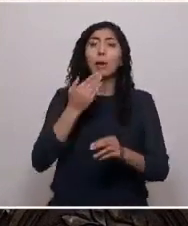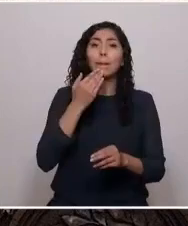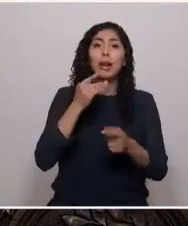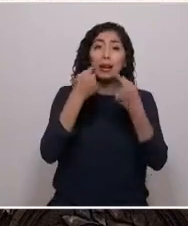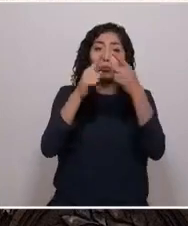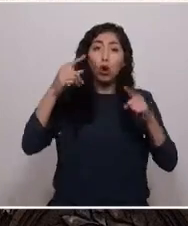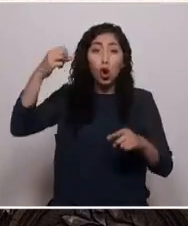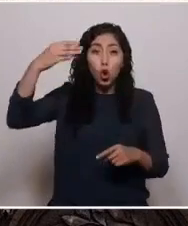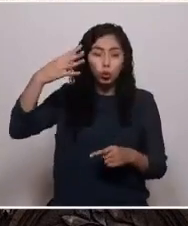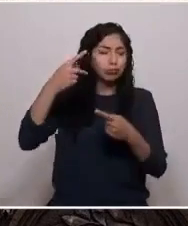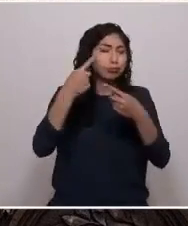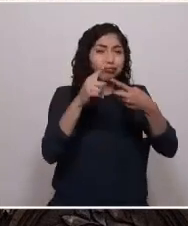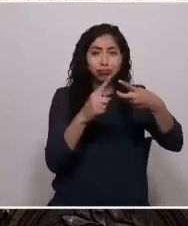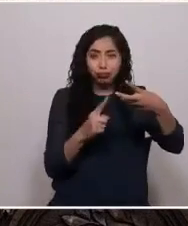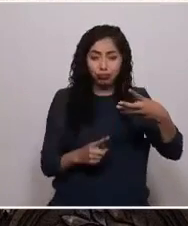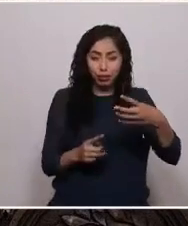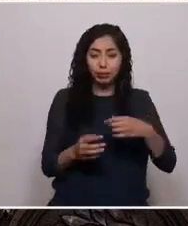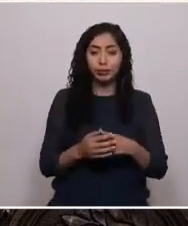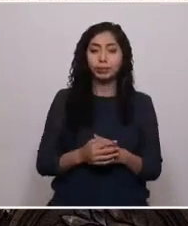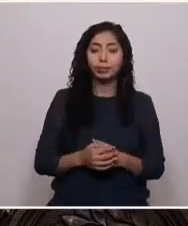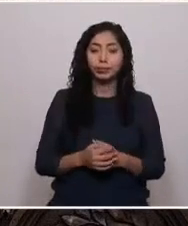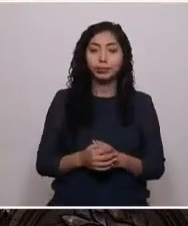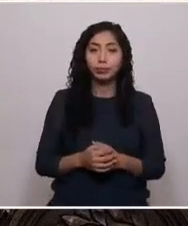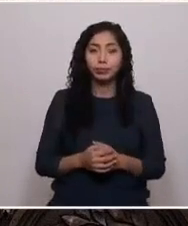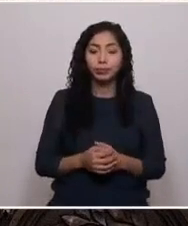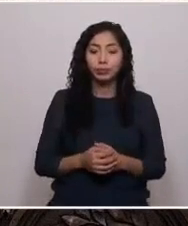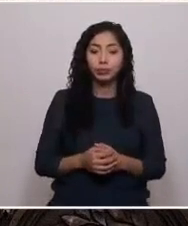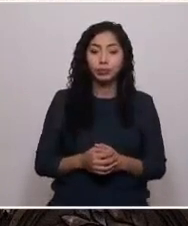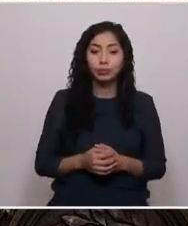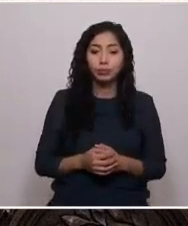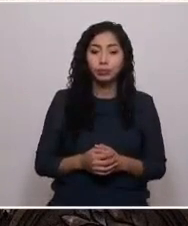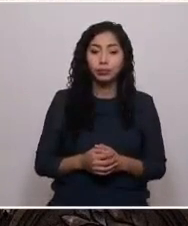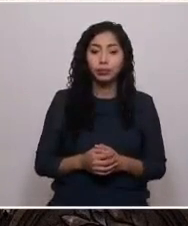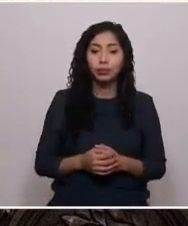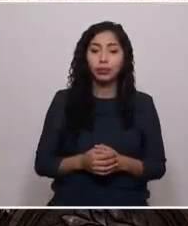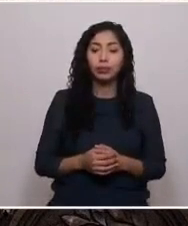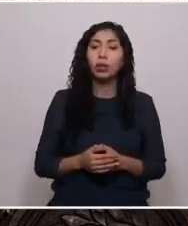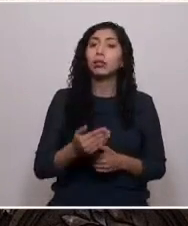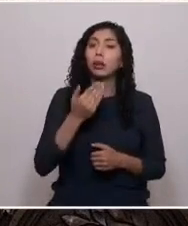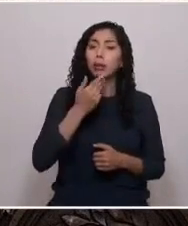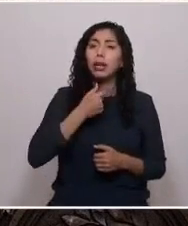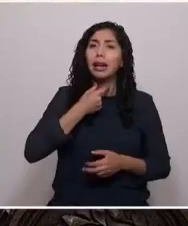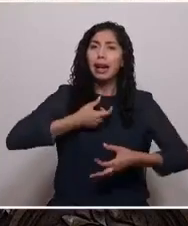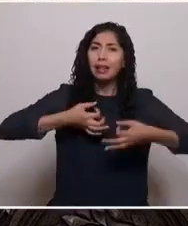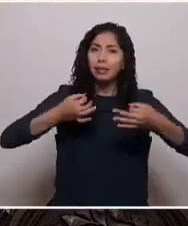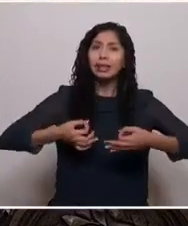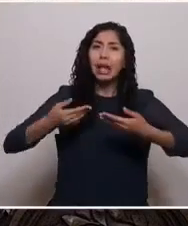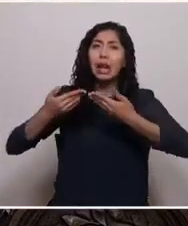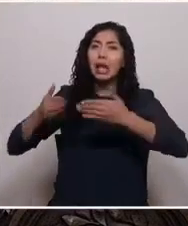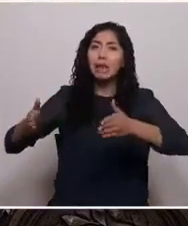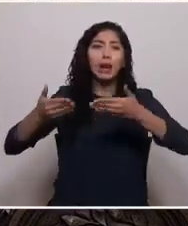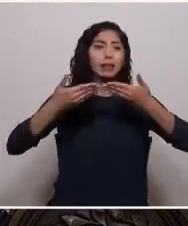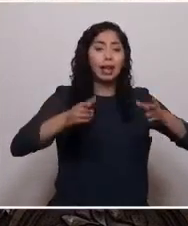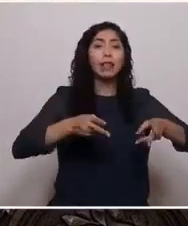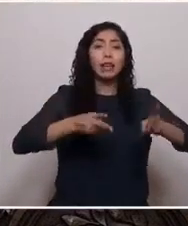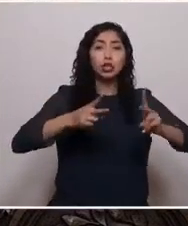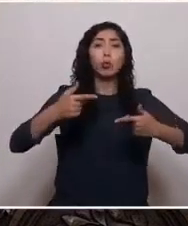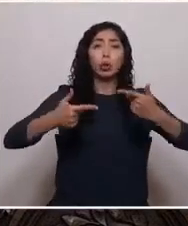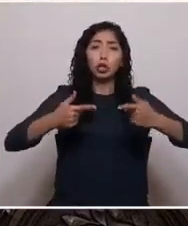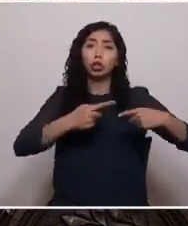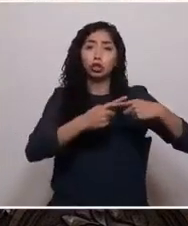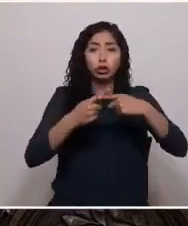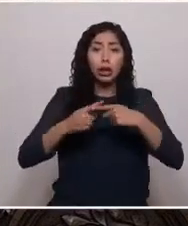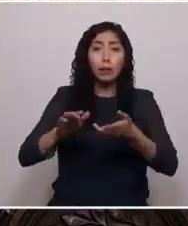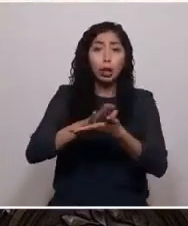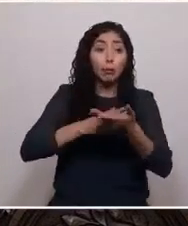entre otros. Cholama, que se consagre y garanticen otras libertades y derechos políticos y sociales, como la